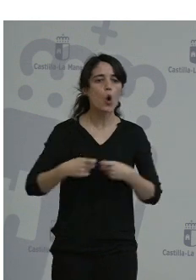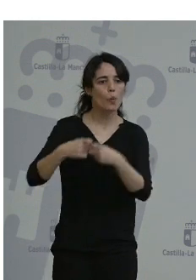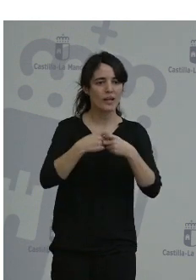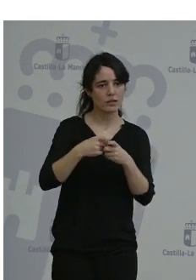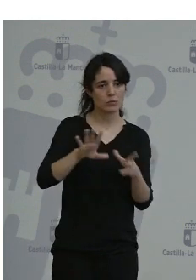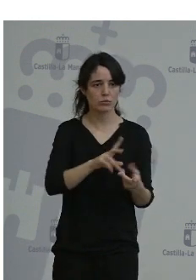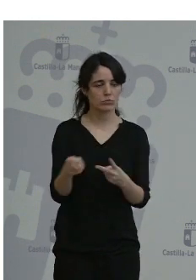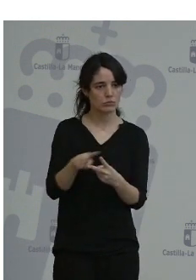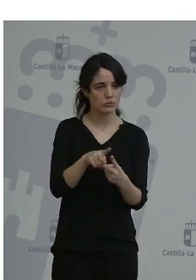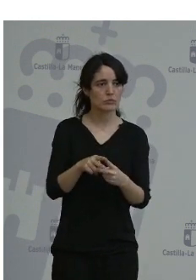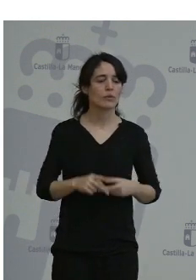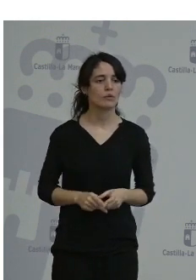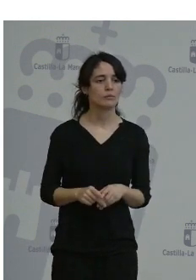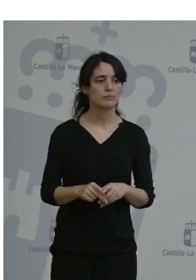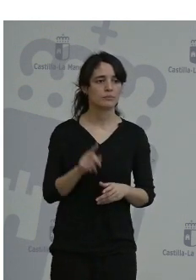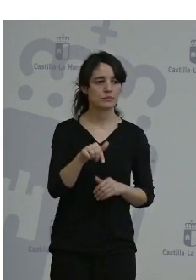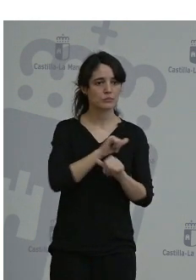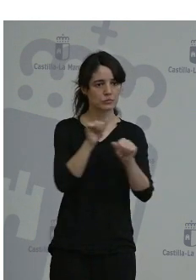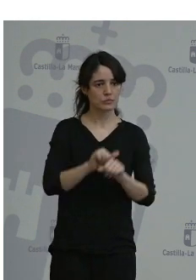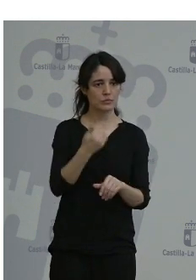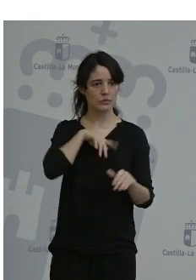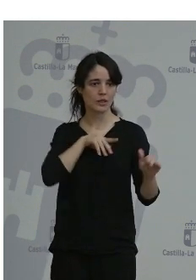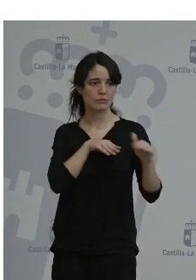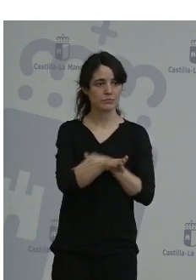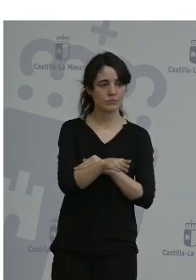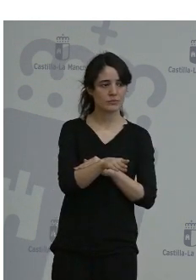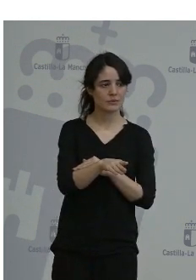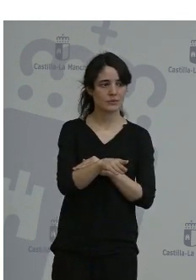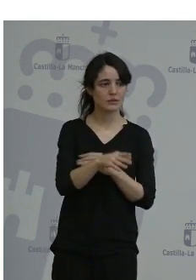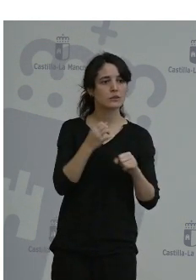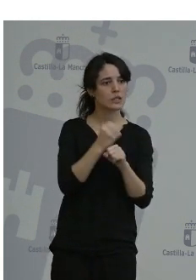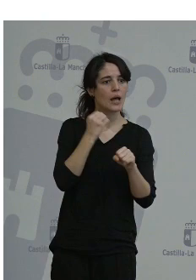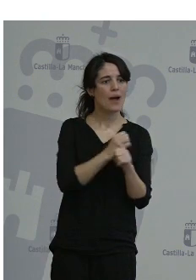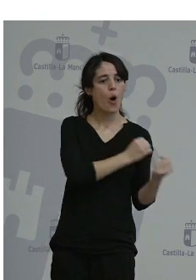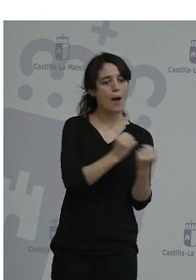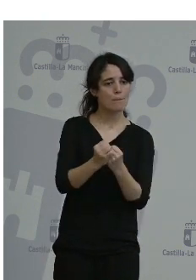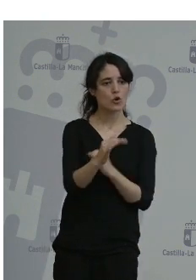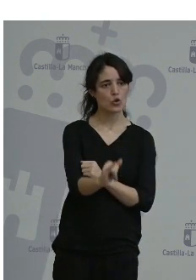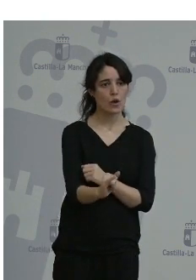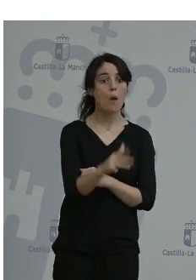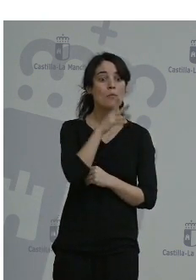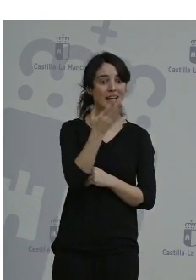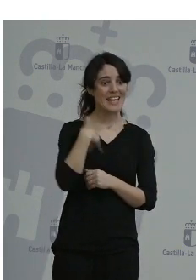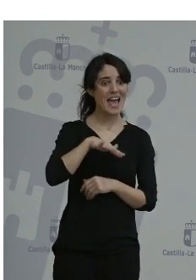que vamos a introducir la fórmula de emprendimiento con apoyo porque ya algunas experiencias hay y nos están